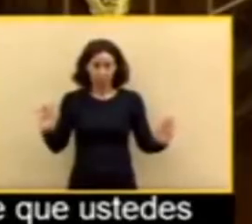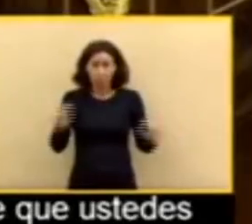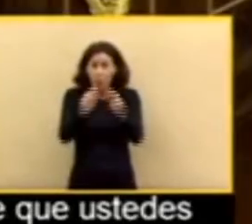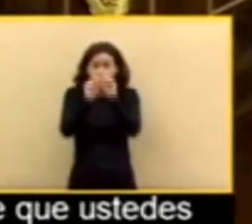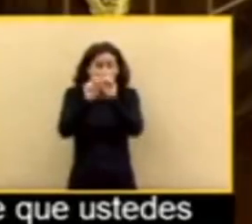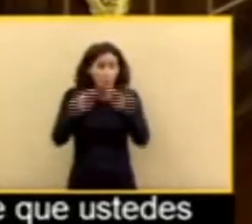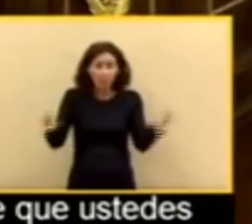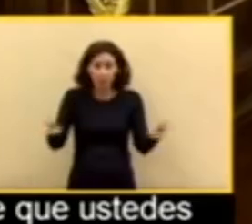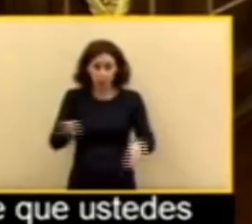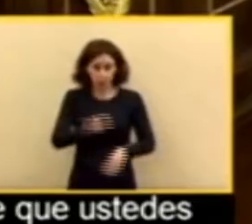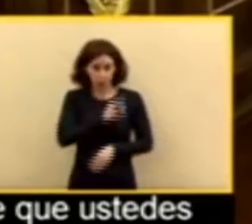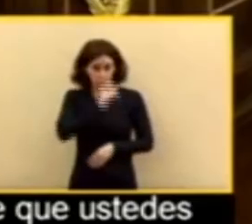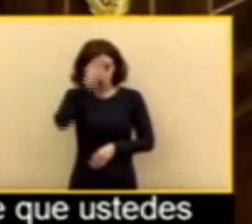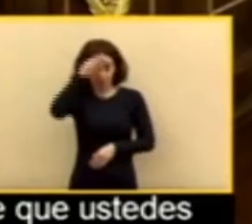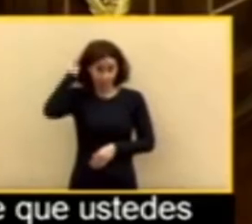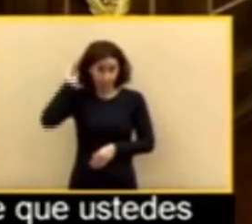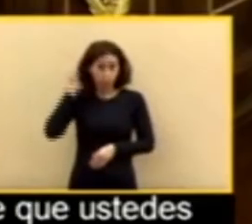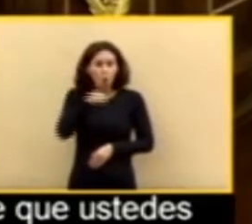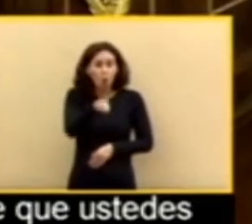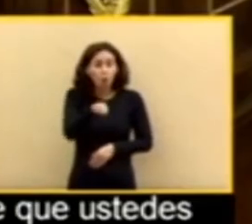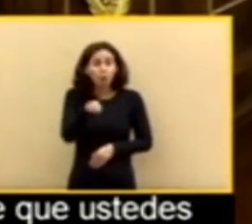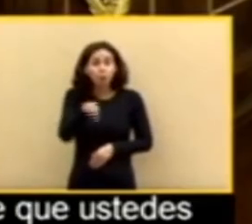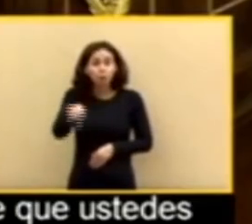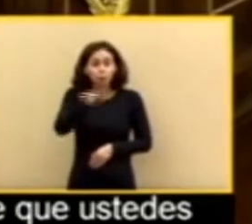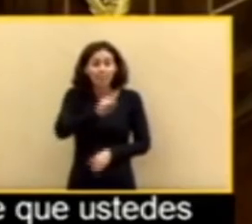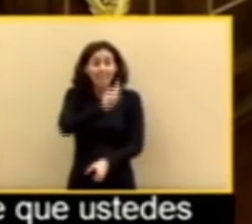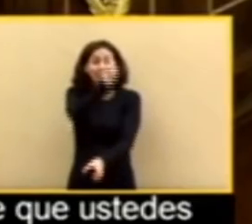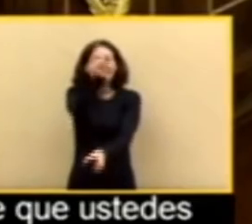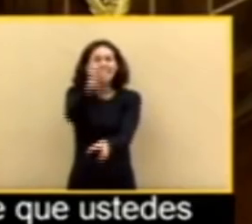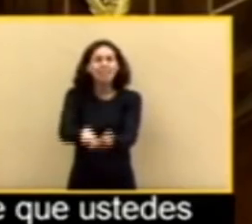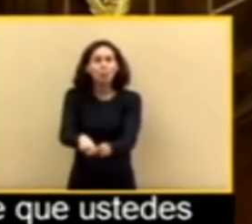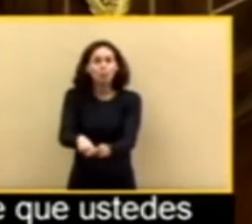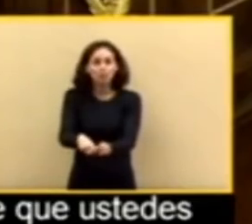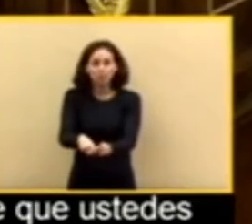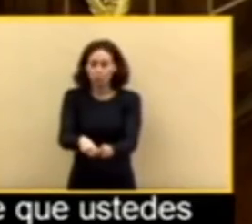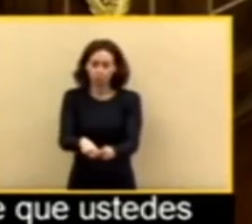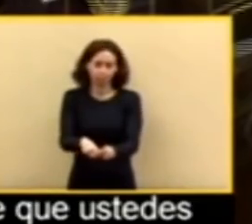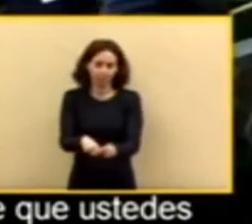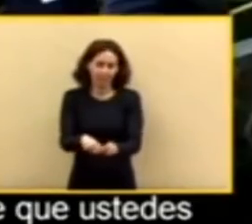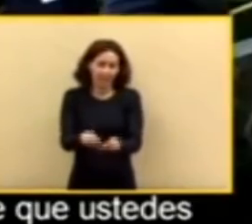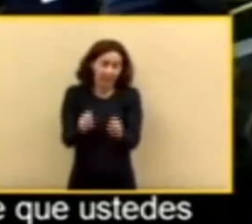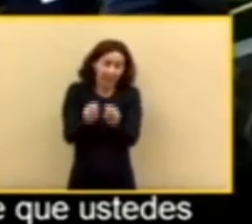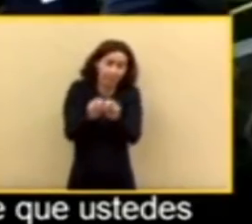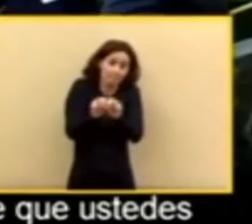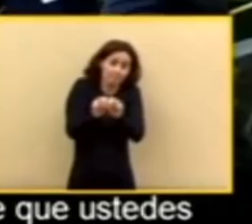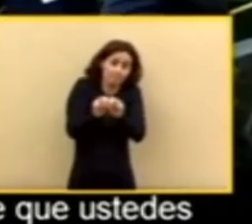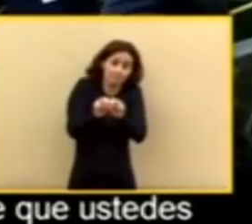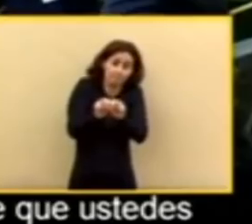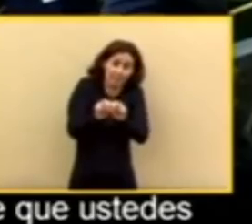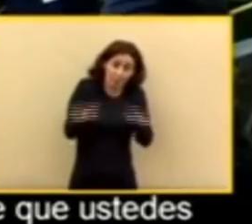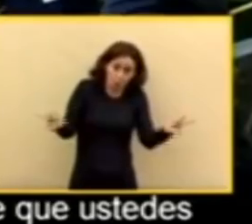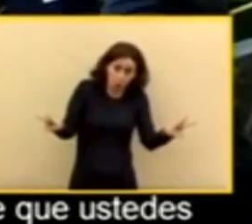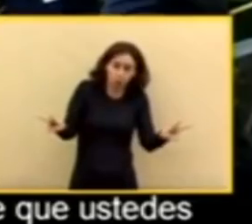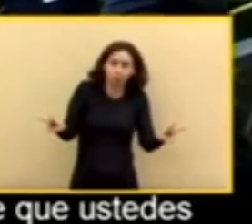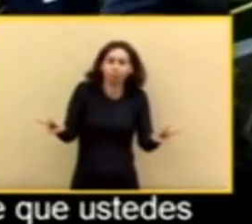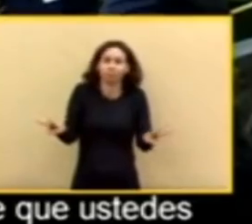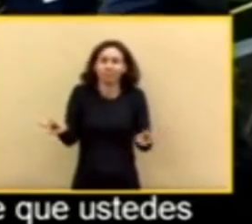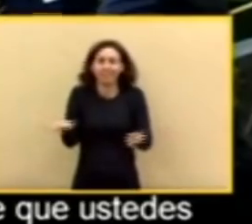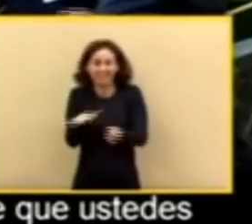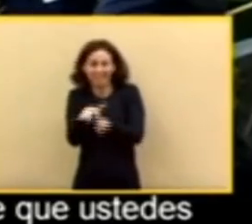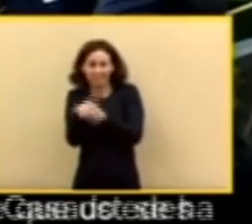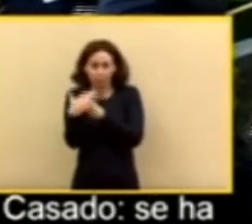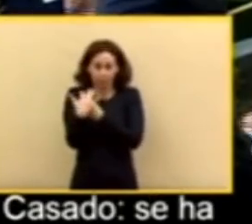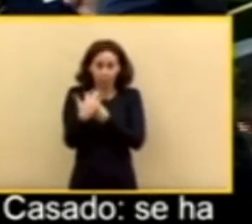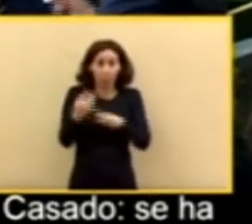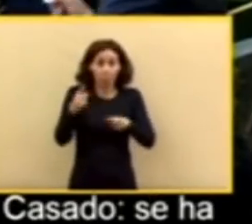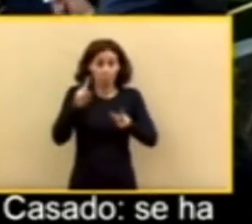Vox. El resto no hay oposición. En un instante tendremos por teléfono a Guillermo Gortázar. Antes, Alejo Vidal